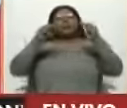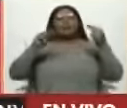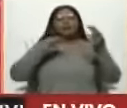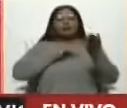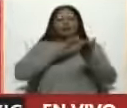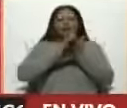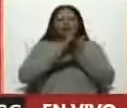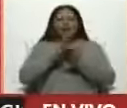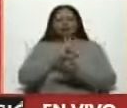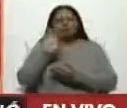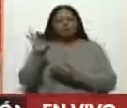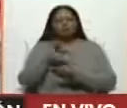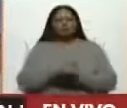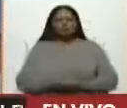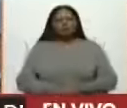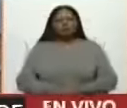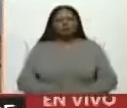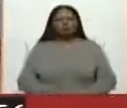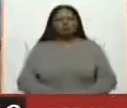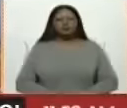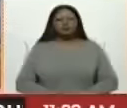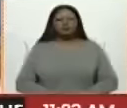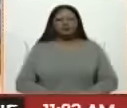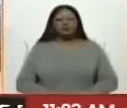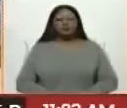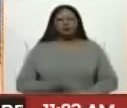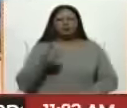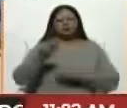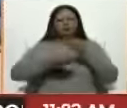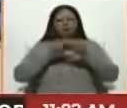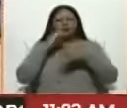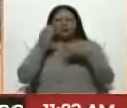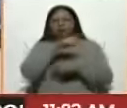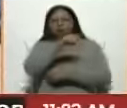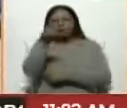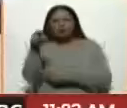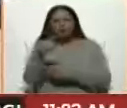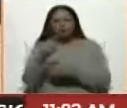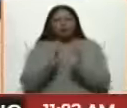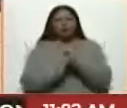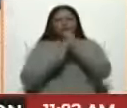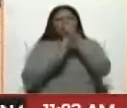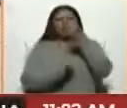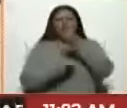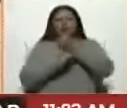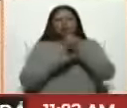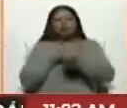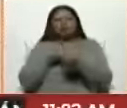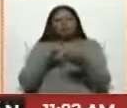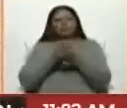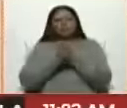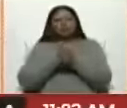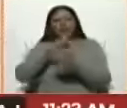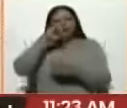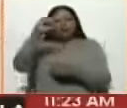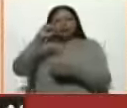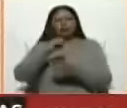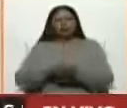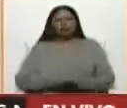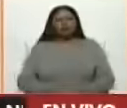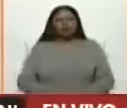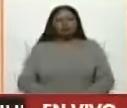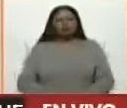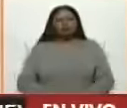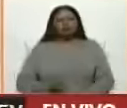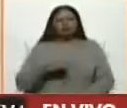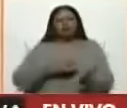tranquilidad en el país. Y eso lo hizo realidad ustedes como líderes de base y el compañero Nicolás Maduro, por la